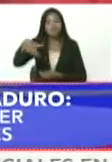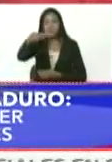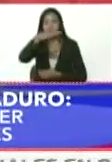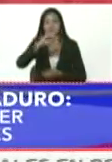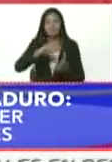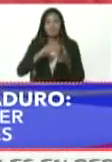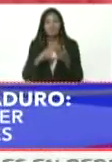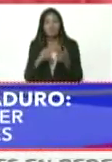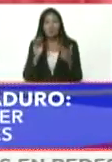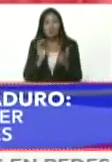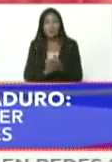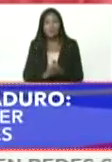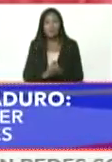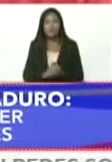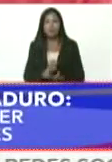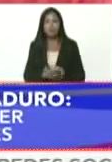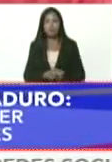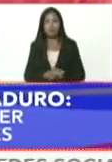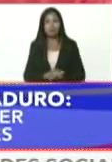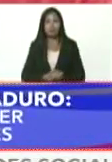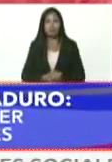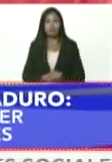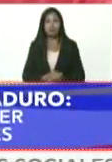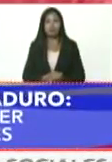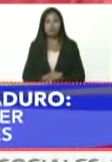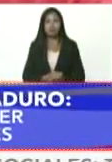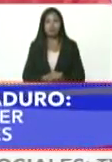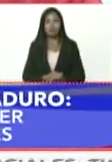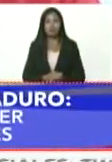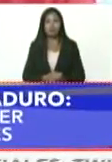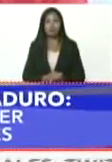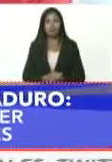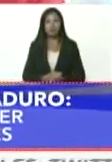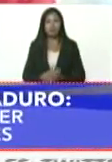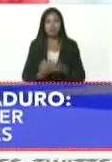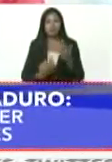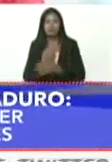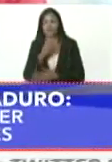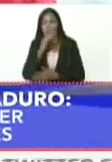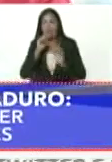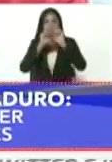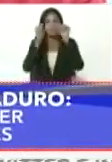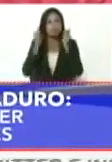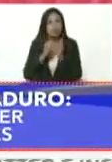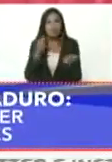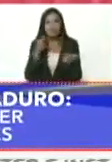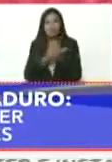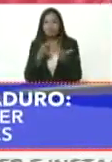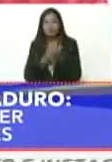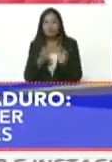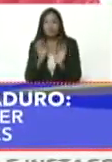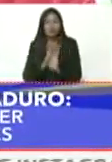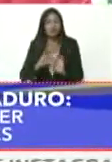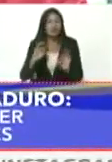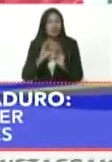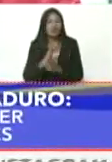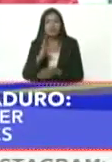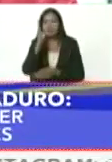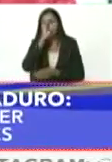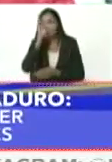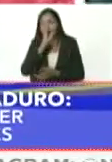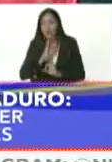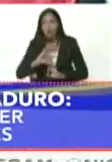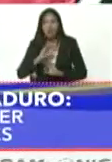Entonces, mis camaradas, camaraditas y compañeros, no están funcionando los sistemas de financiamiento bancario y